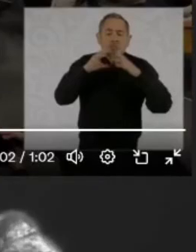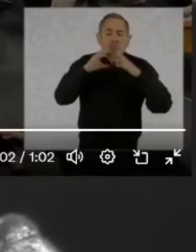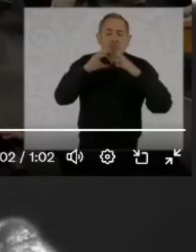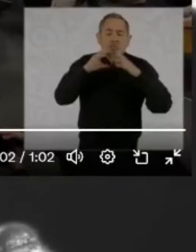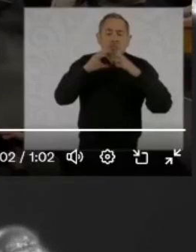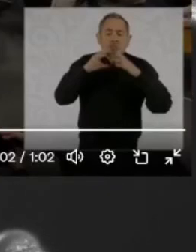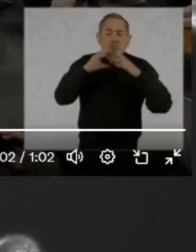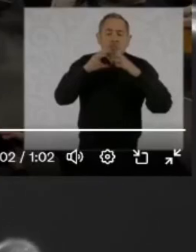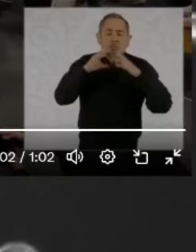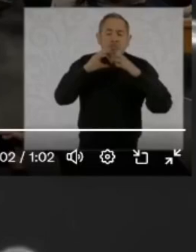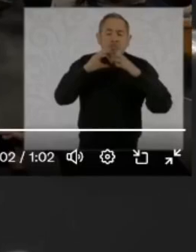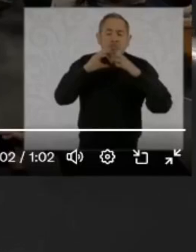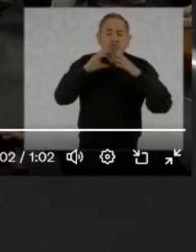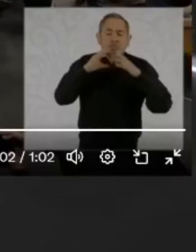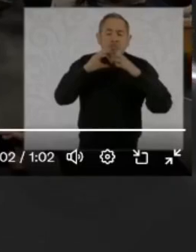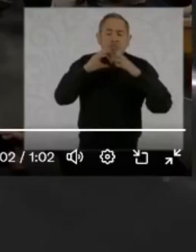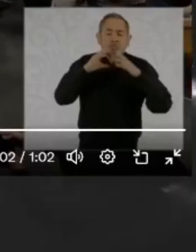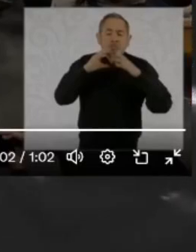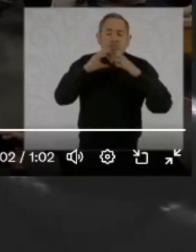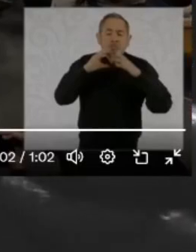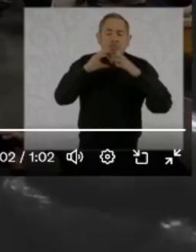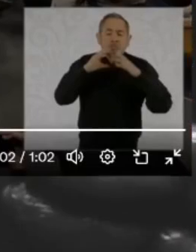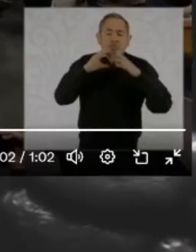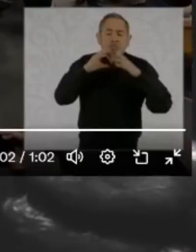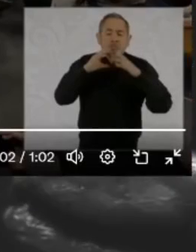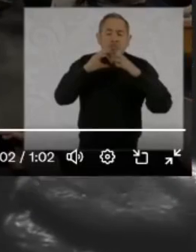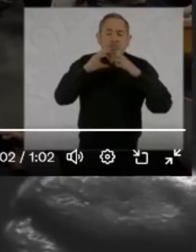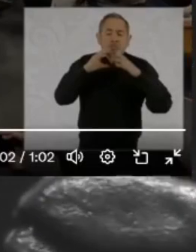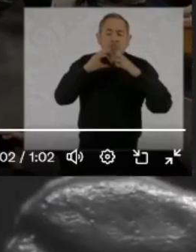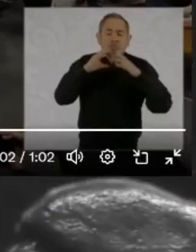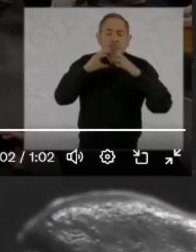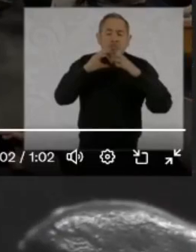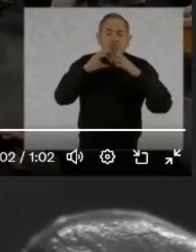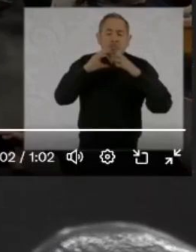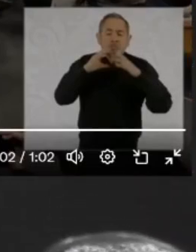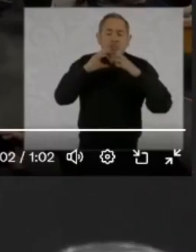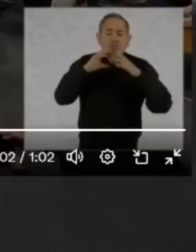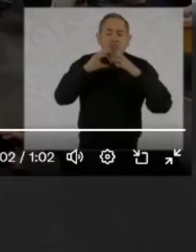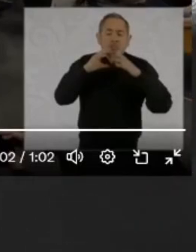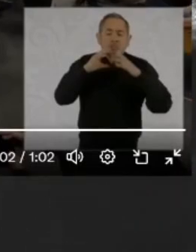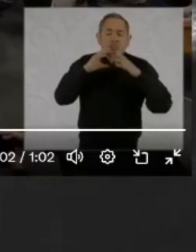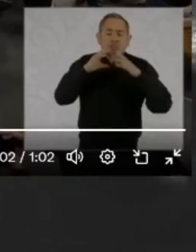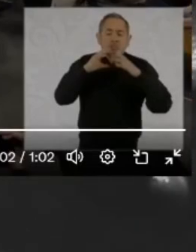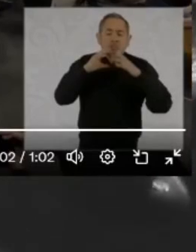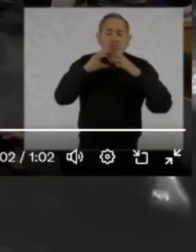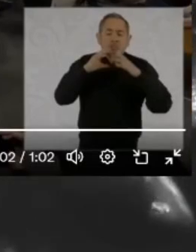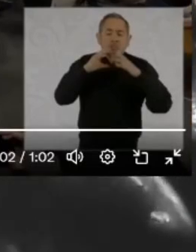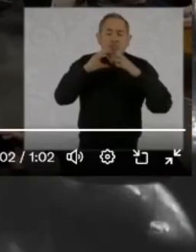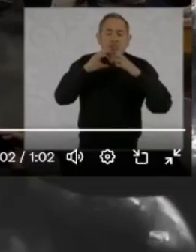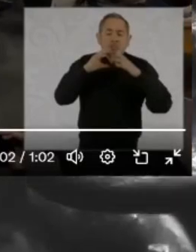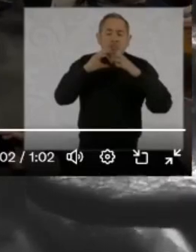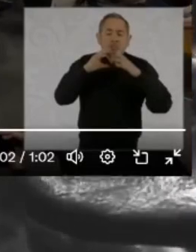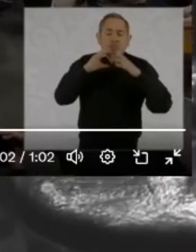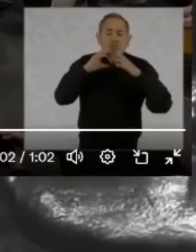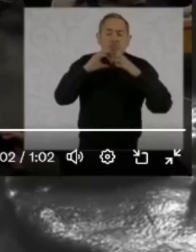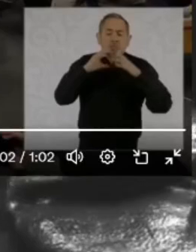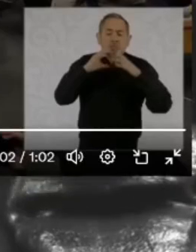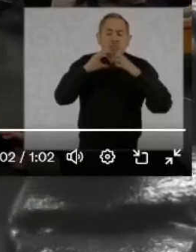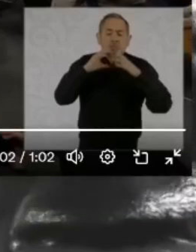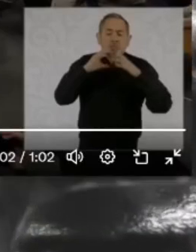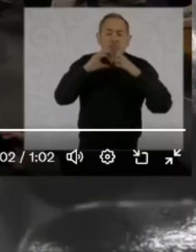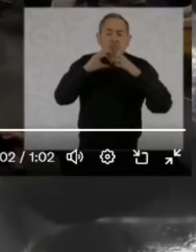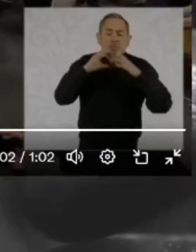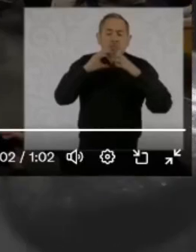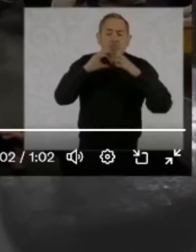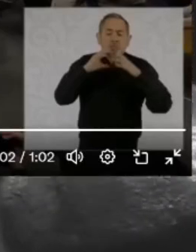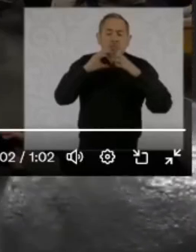muy preocupada y le preguntaron que por qué estaba preocupada y le dijeron que porque pues tiene unas hijas y que no quiere que sus hijas solamente o